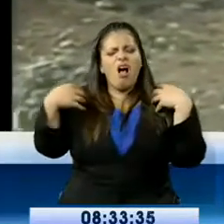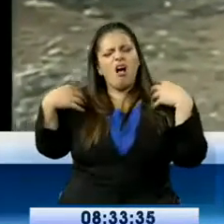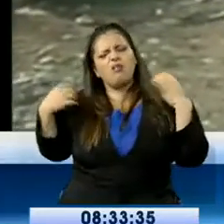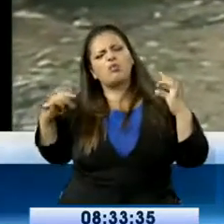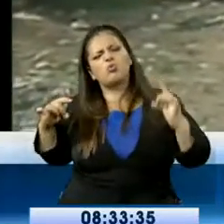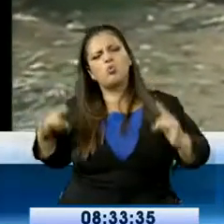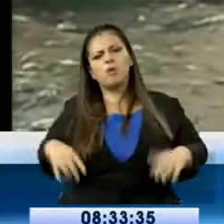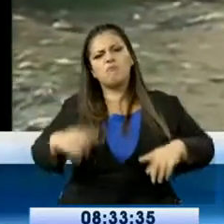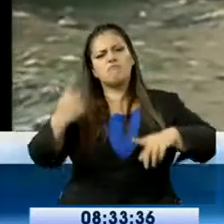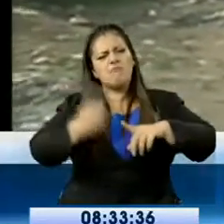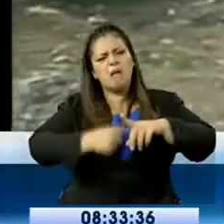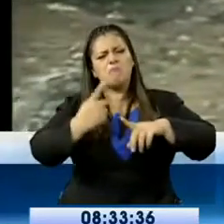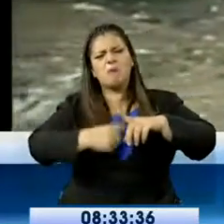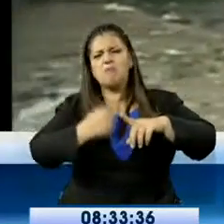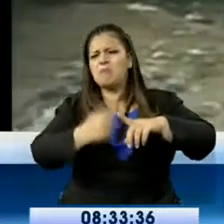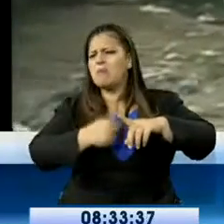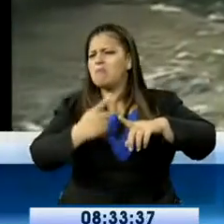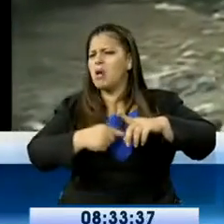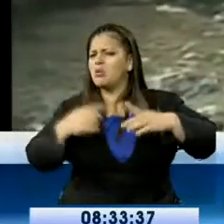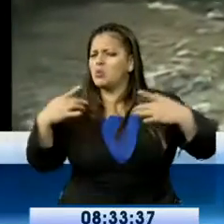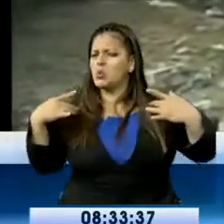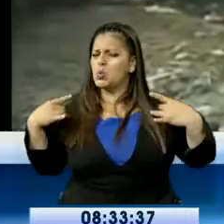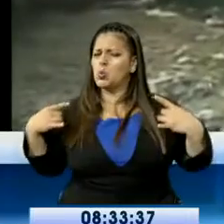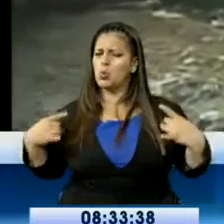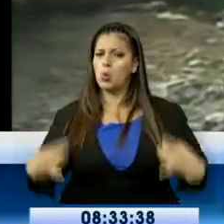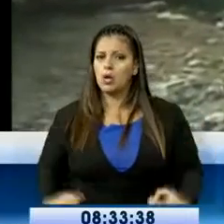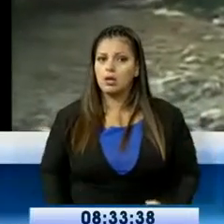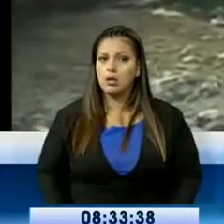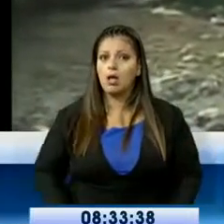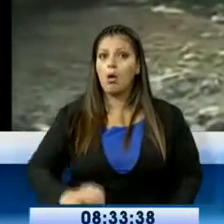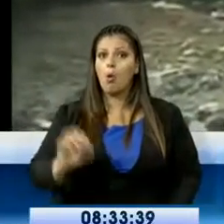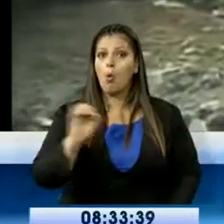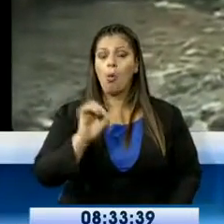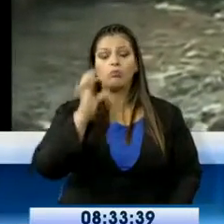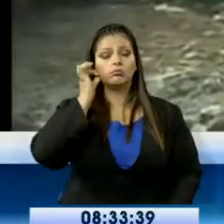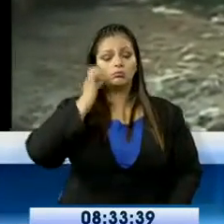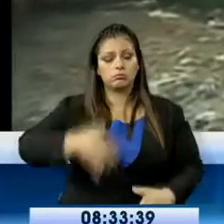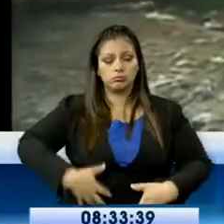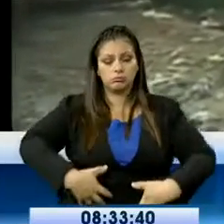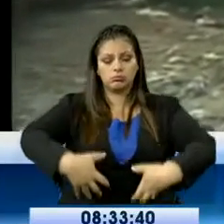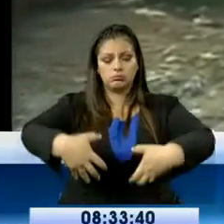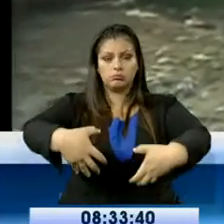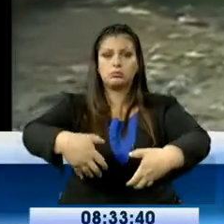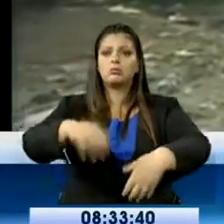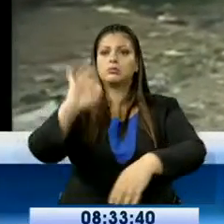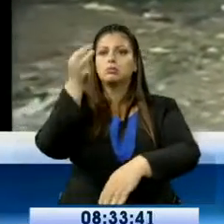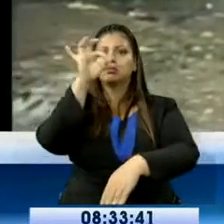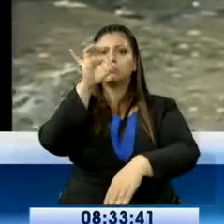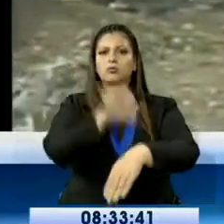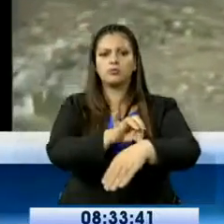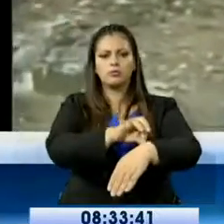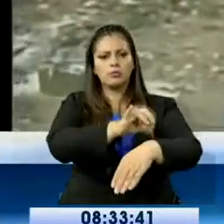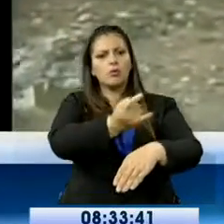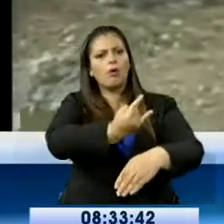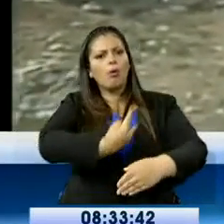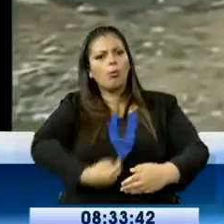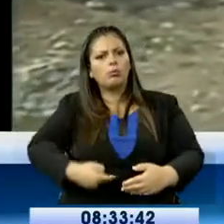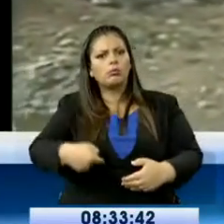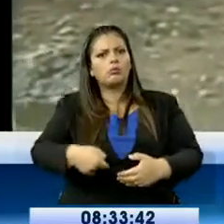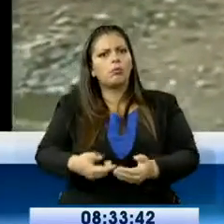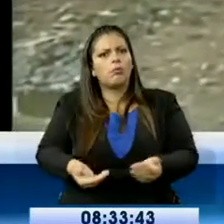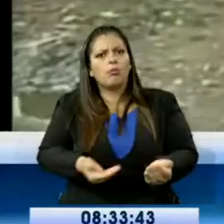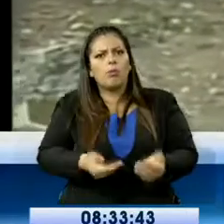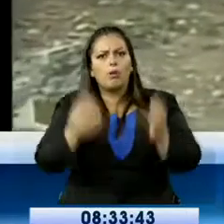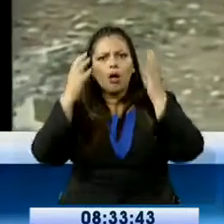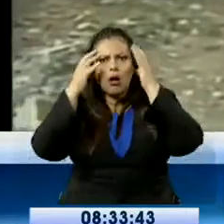pica a una mujer embarazada luchemos contra el mosquito aedes aegypty depende de nosotros dente mantener limpias las casas tanto